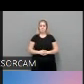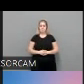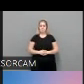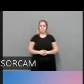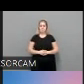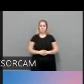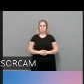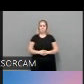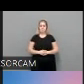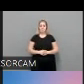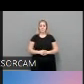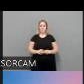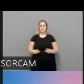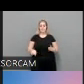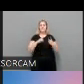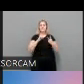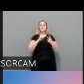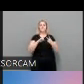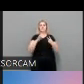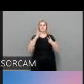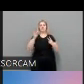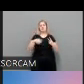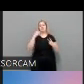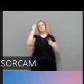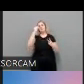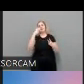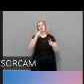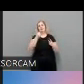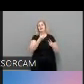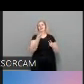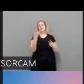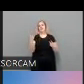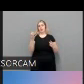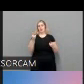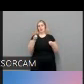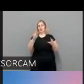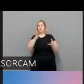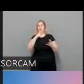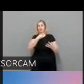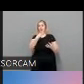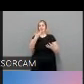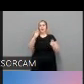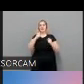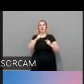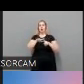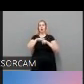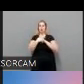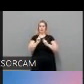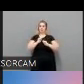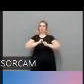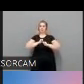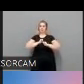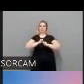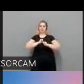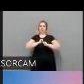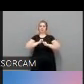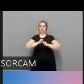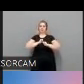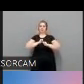A continuación, consideré que era importante aportar cifras, porque las cifras nos sitúan un poquito, ¿no? Aportar cifras sobre